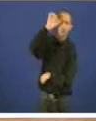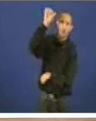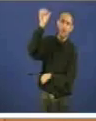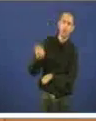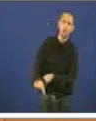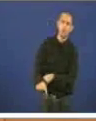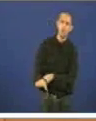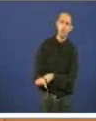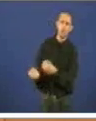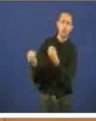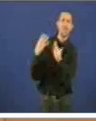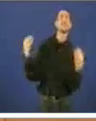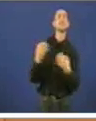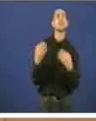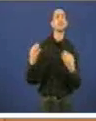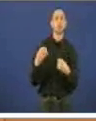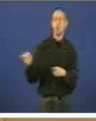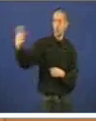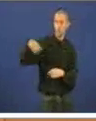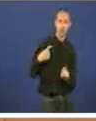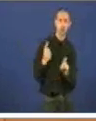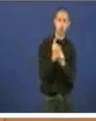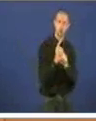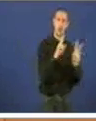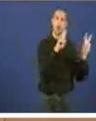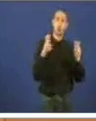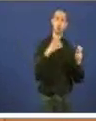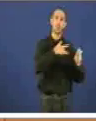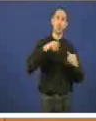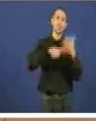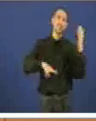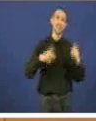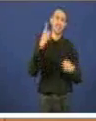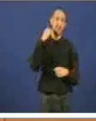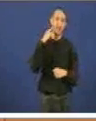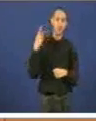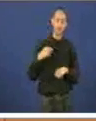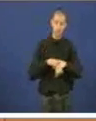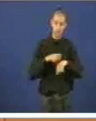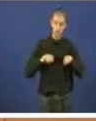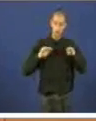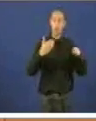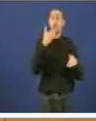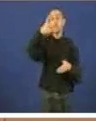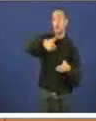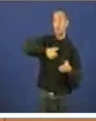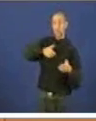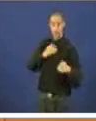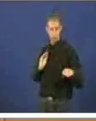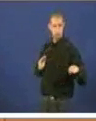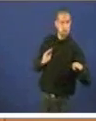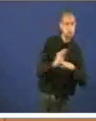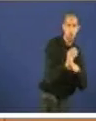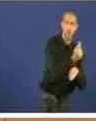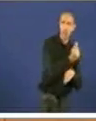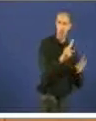o máximo que agora escoito é: vostedes están en contra de Nova Caixa Galicia Banco e simultáneamente nos piden que invirtamos en Nova Caixa Galicia Banco. ¿En qué